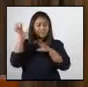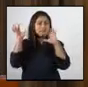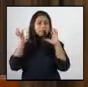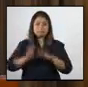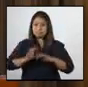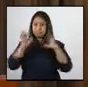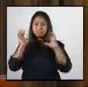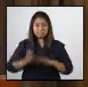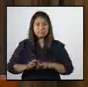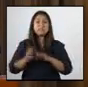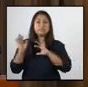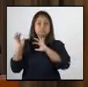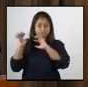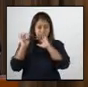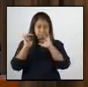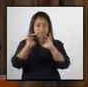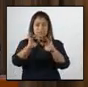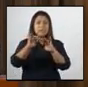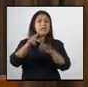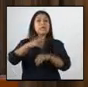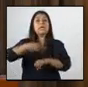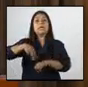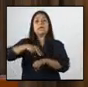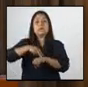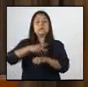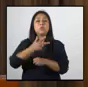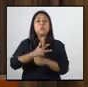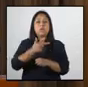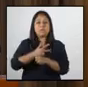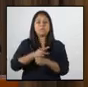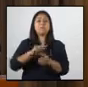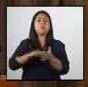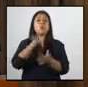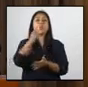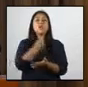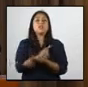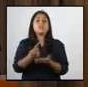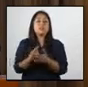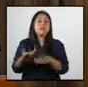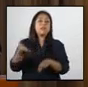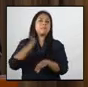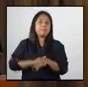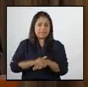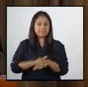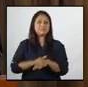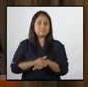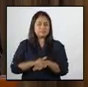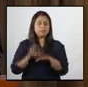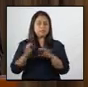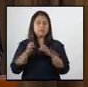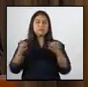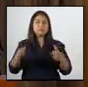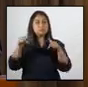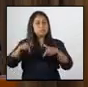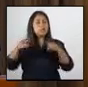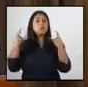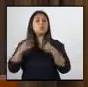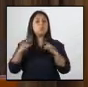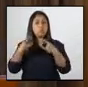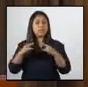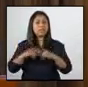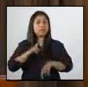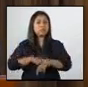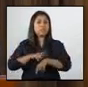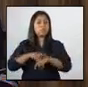territorio nacional por lo menos durante una semana más por lo tanto es urgente que contemos con ese